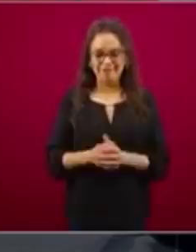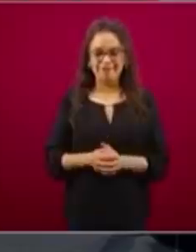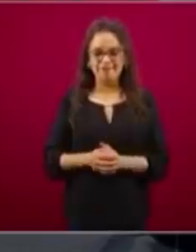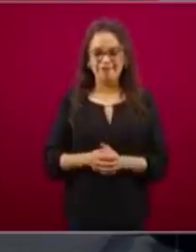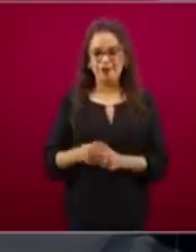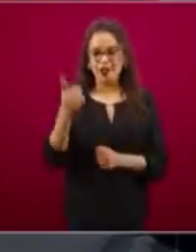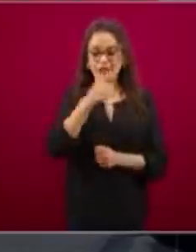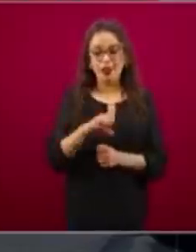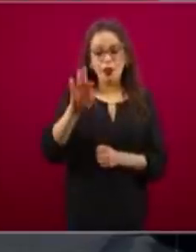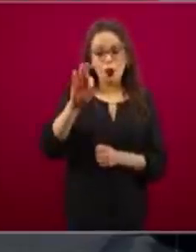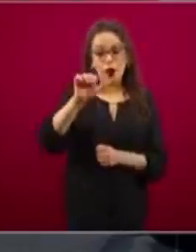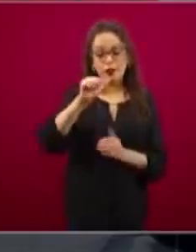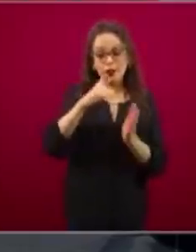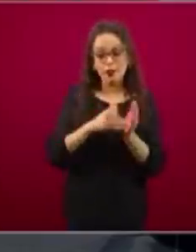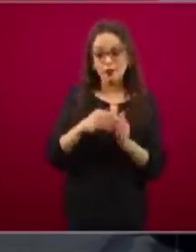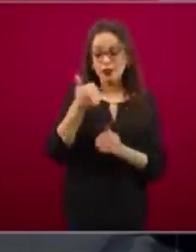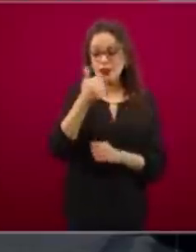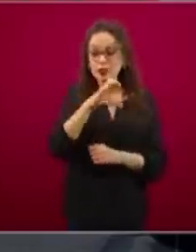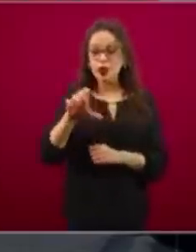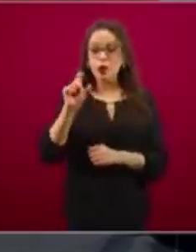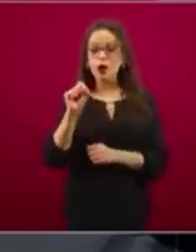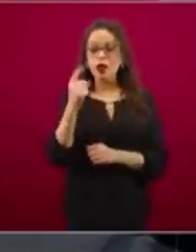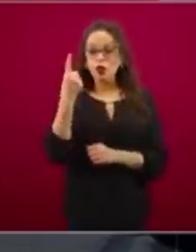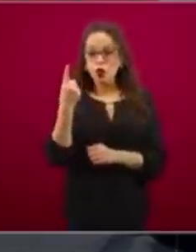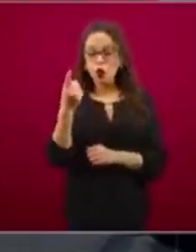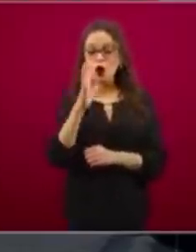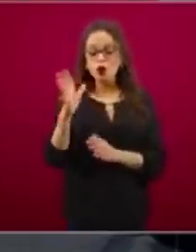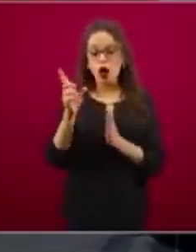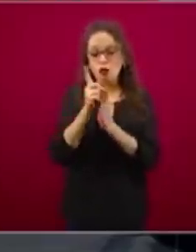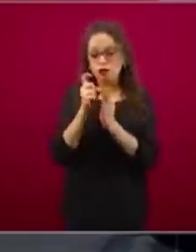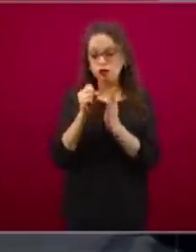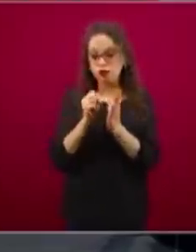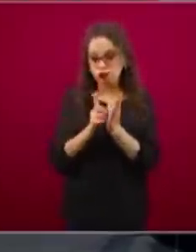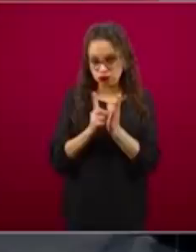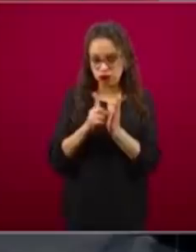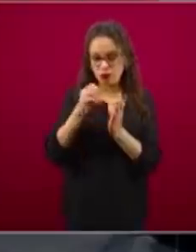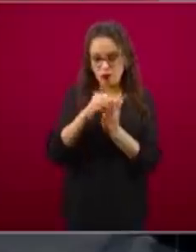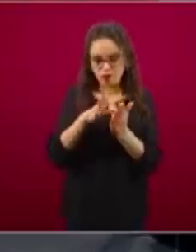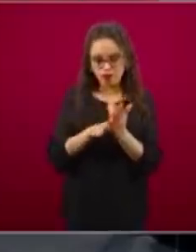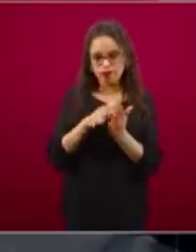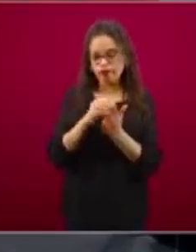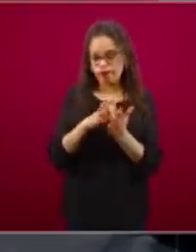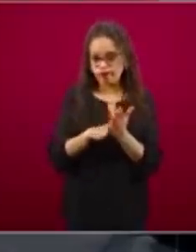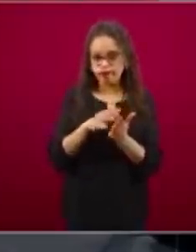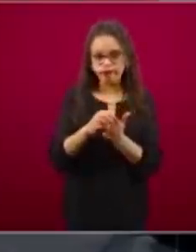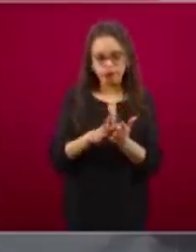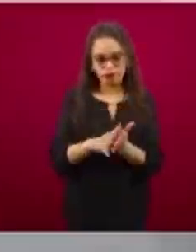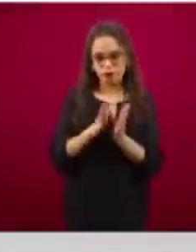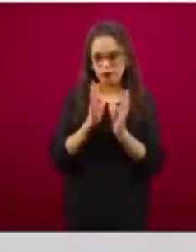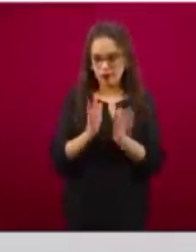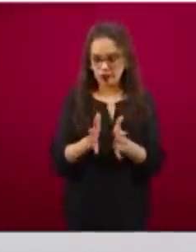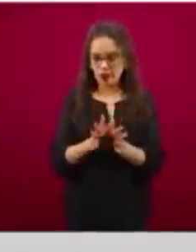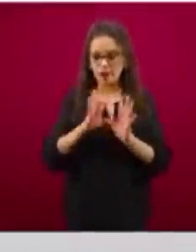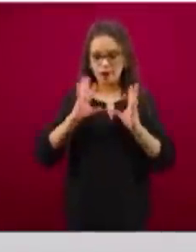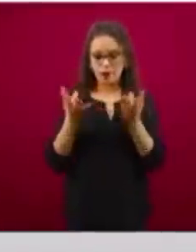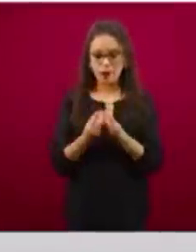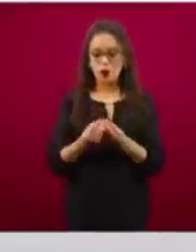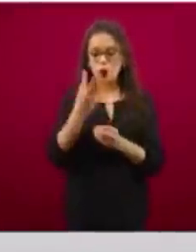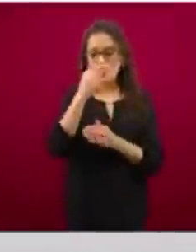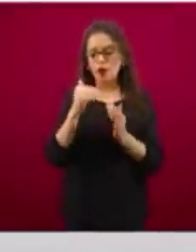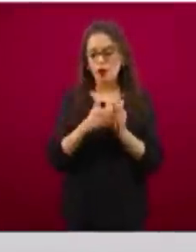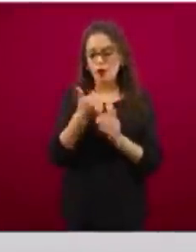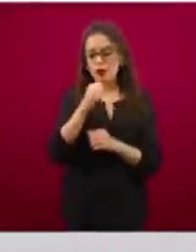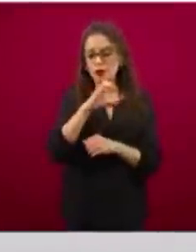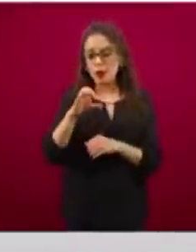146 mil 621 solicitudes en el prácticamente son 4600 más